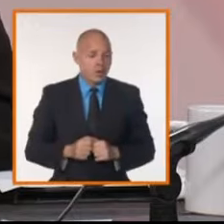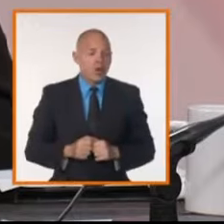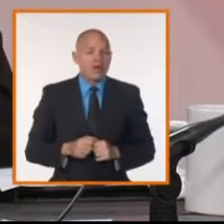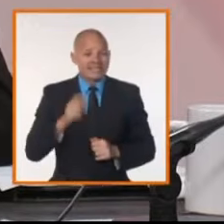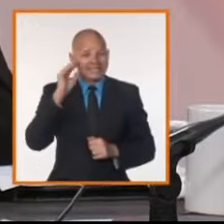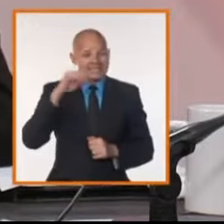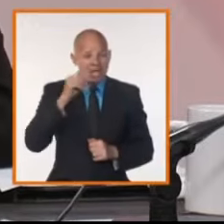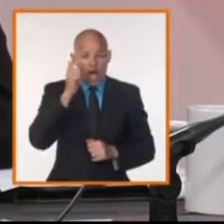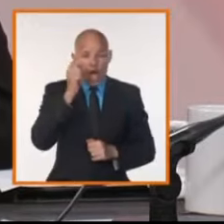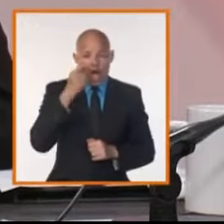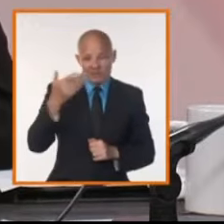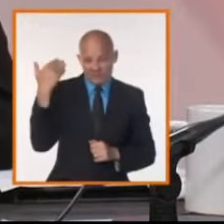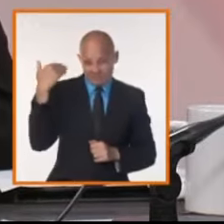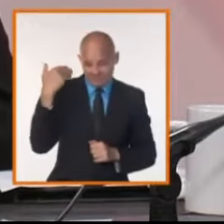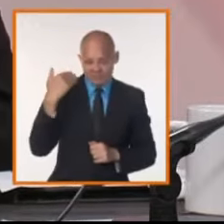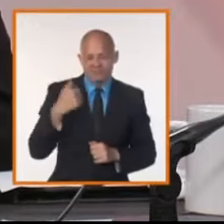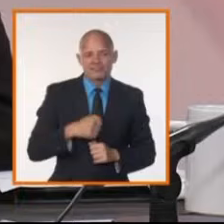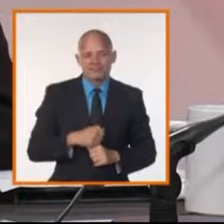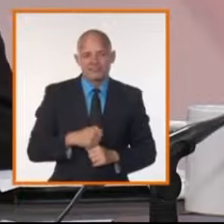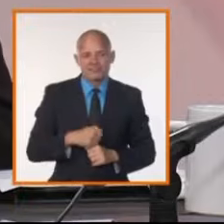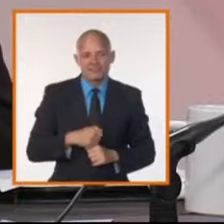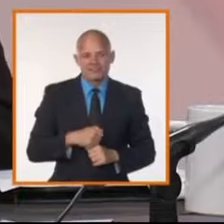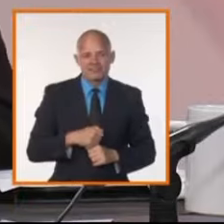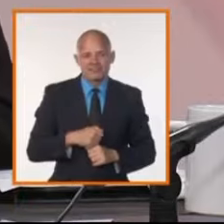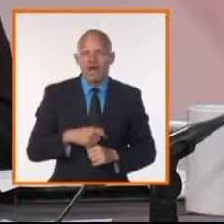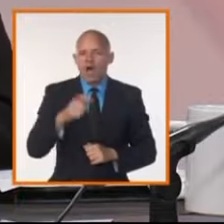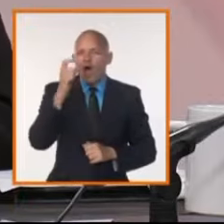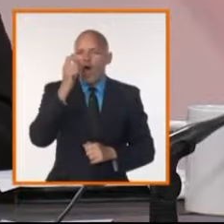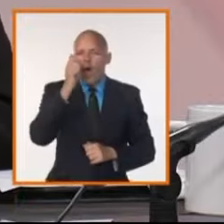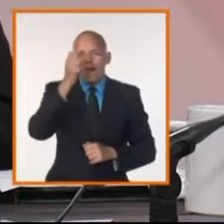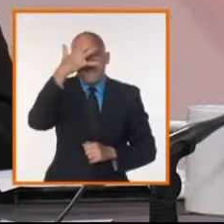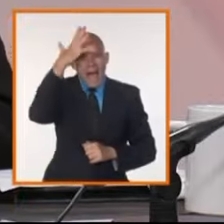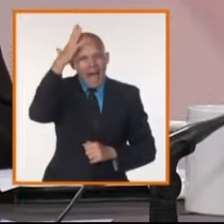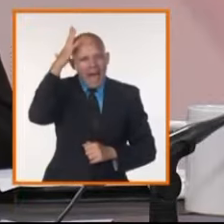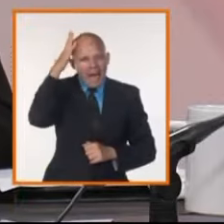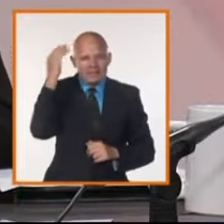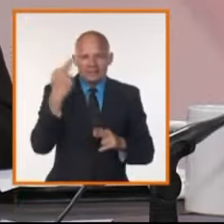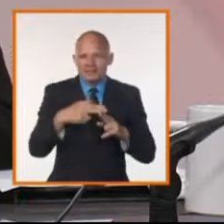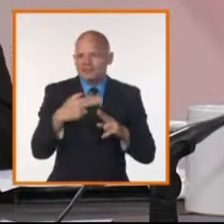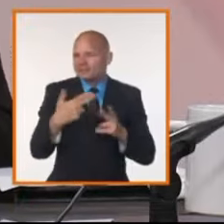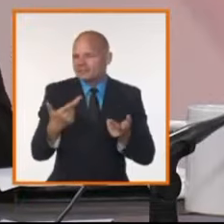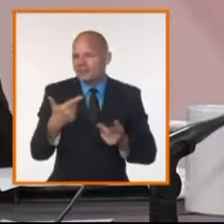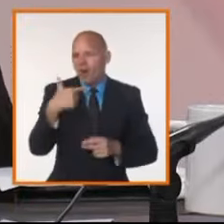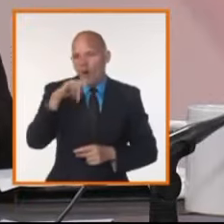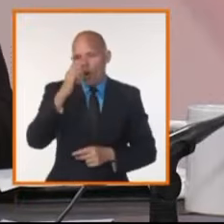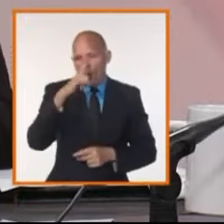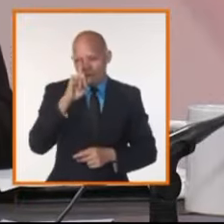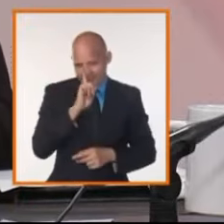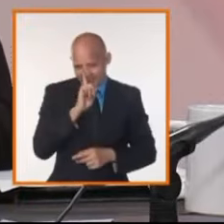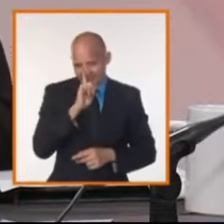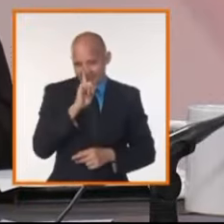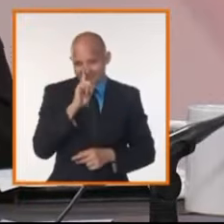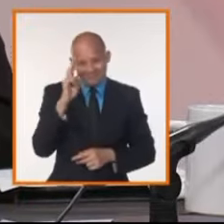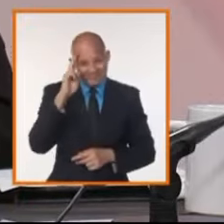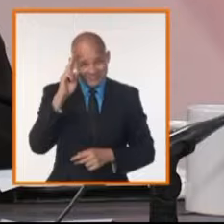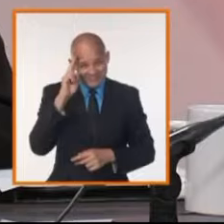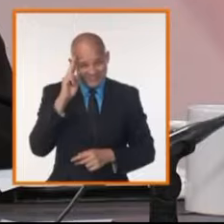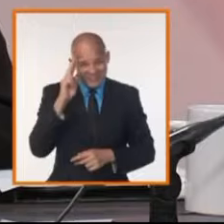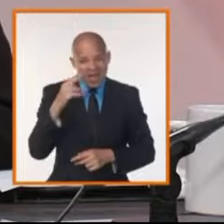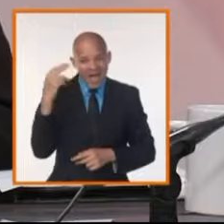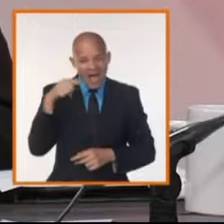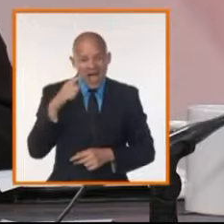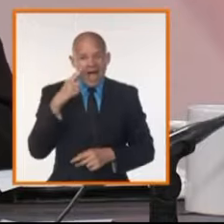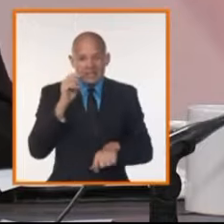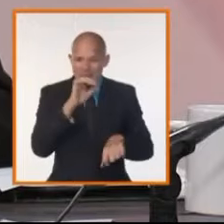y la decisión del Tribunal Superior de Londres que dictaminó que se le debe permitir presentar una nueva apelación